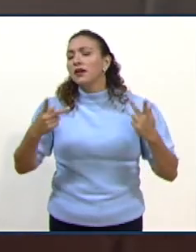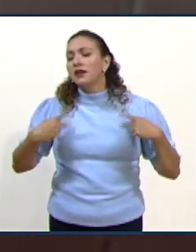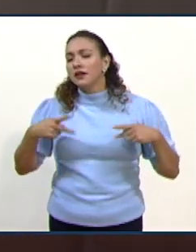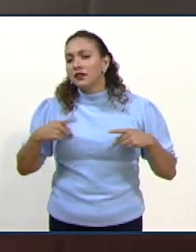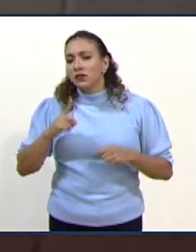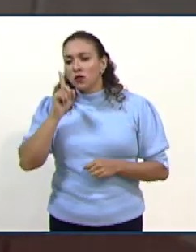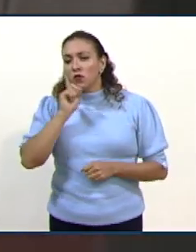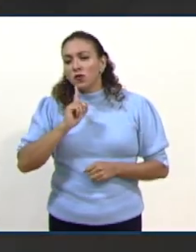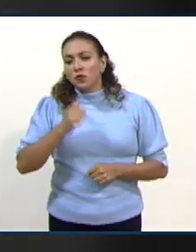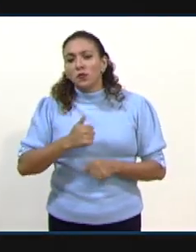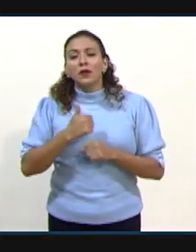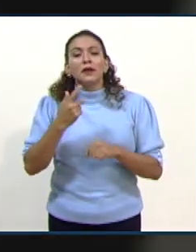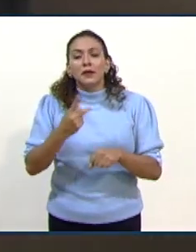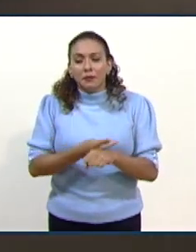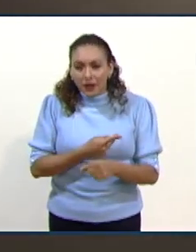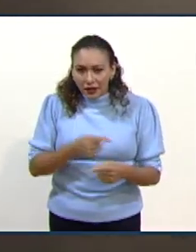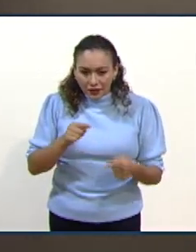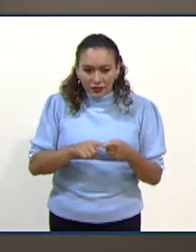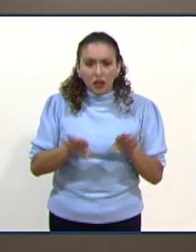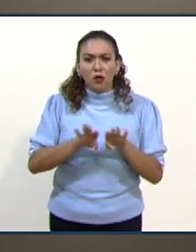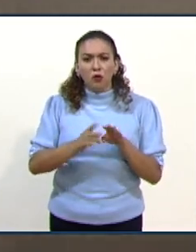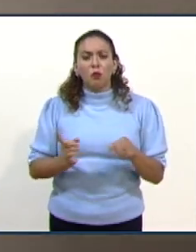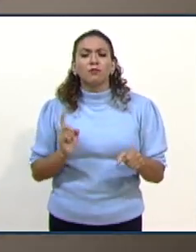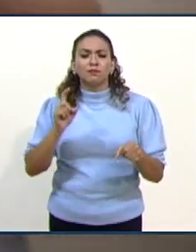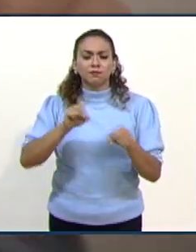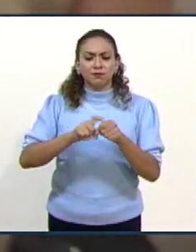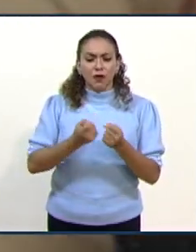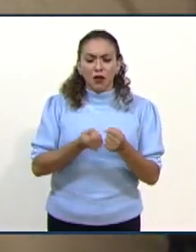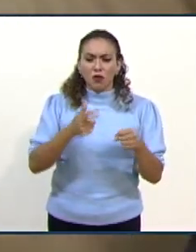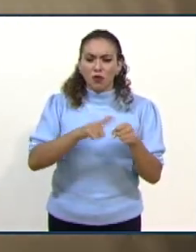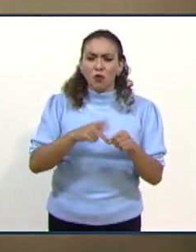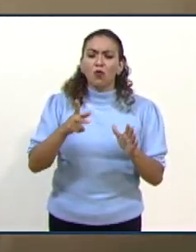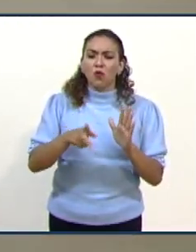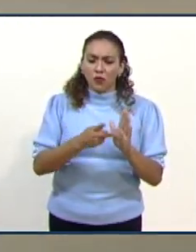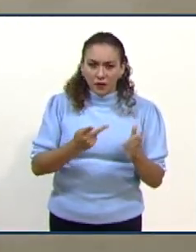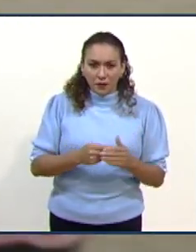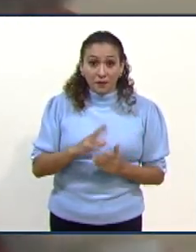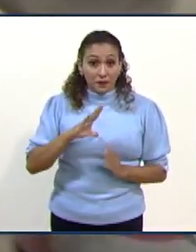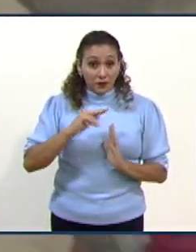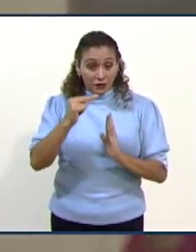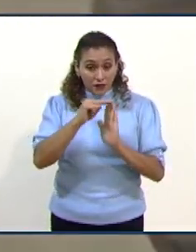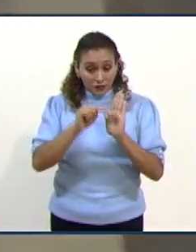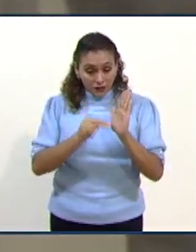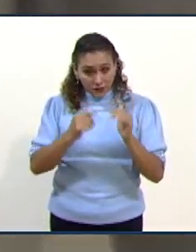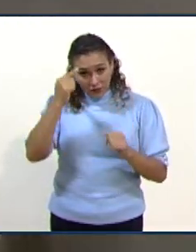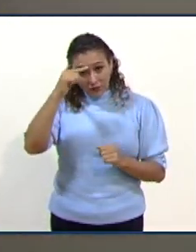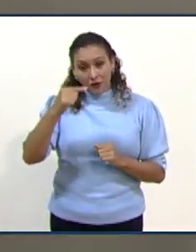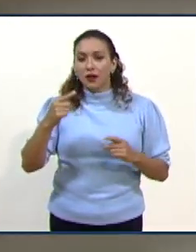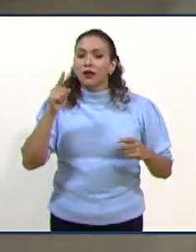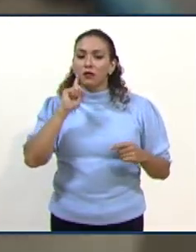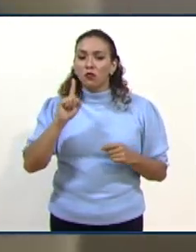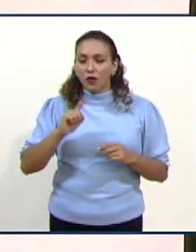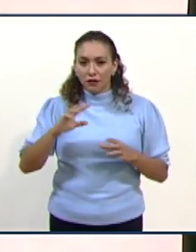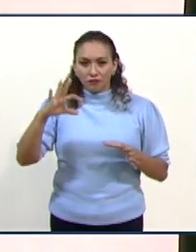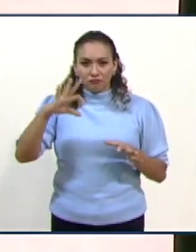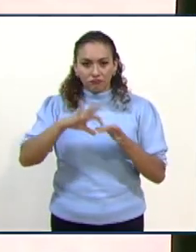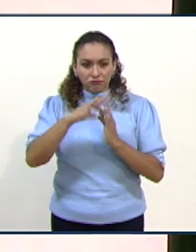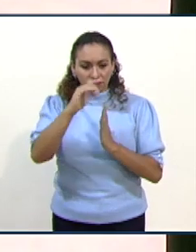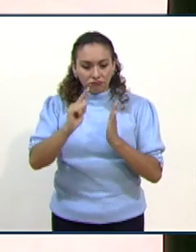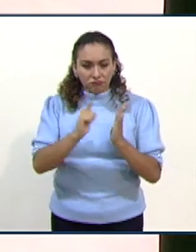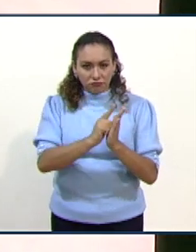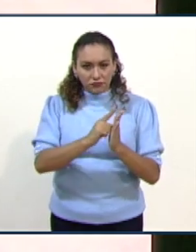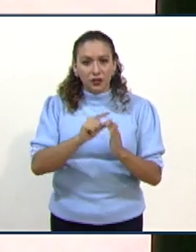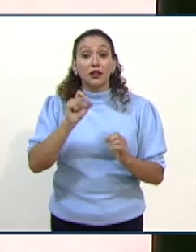las mujeres y la reinserción social, revisa distintas normas nacionales e internacionales en la materia y